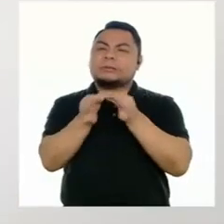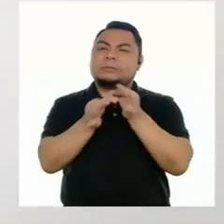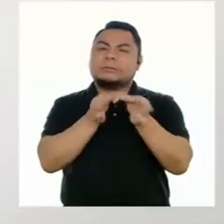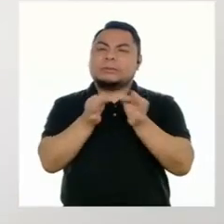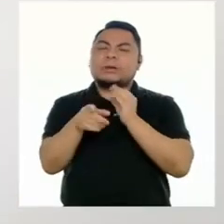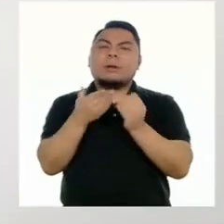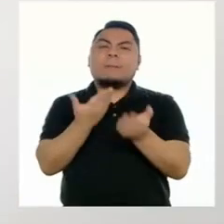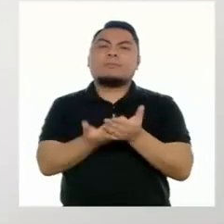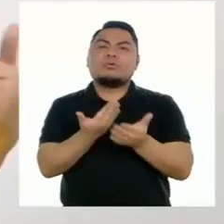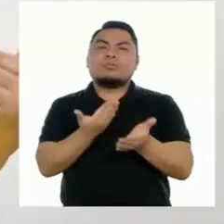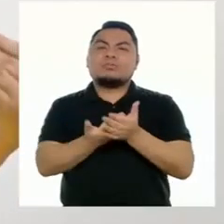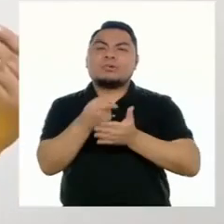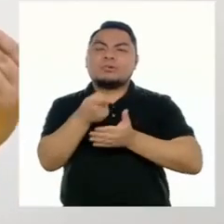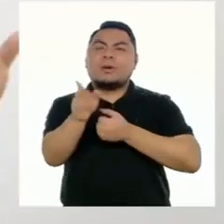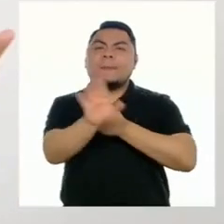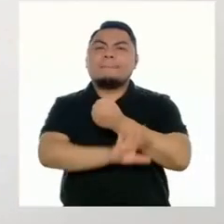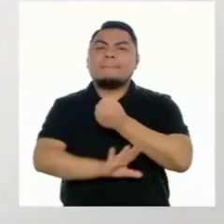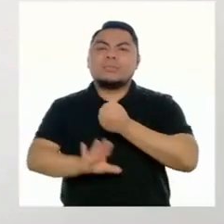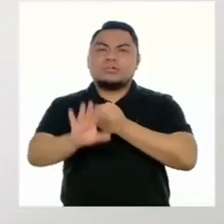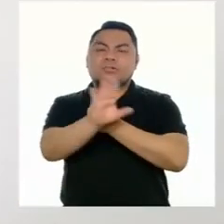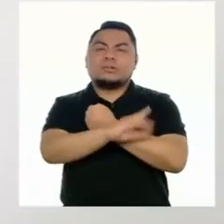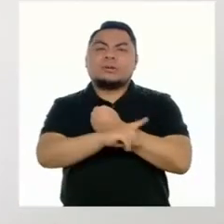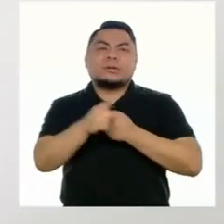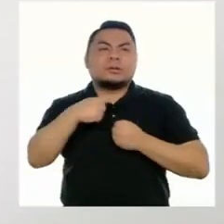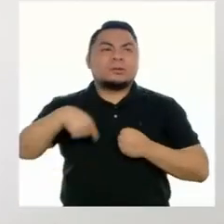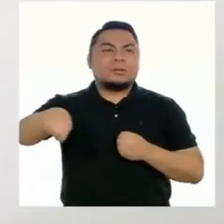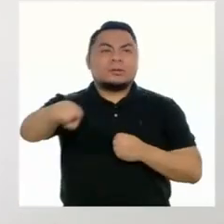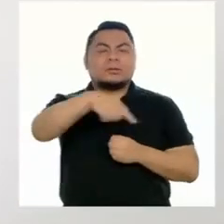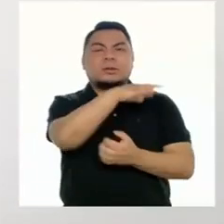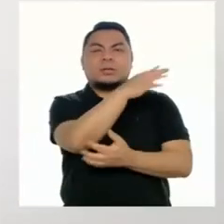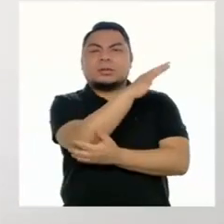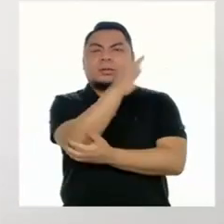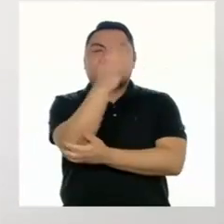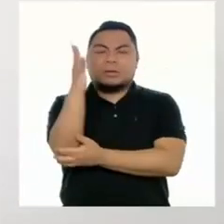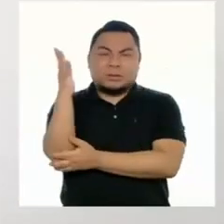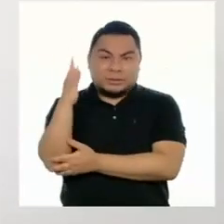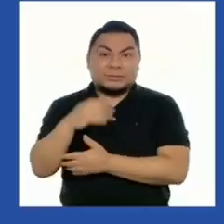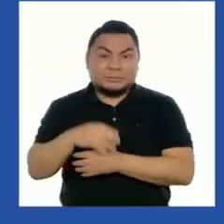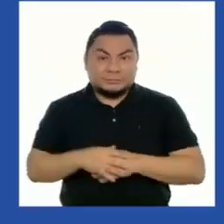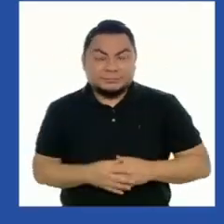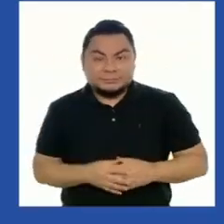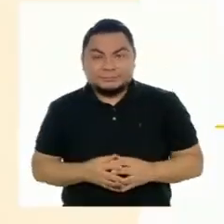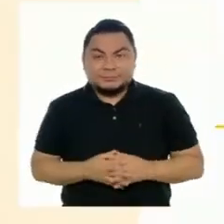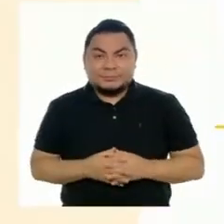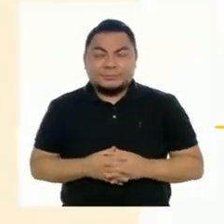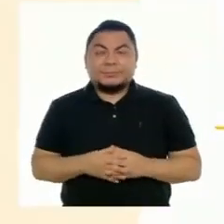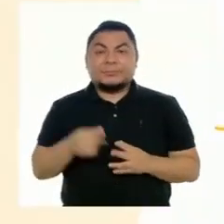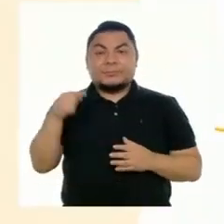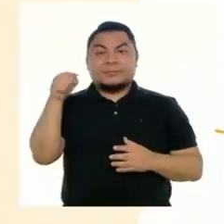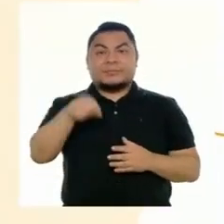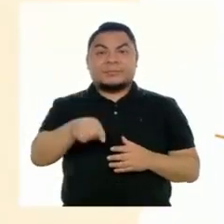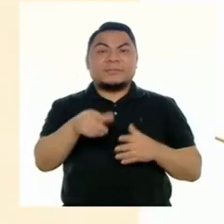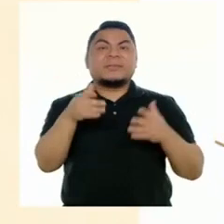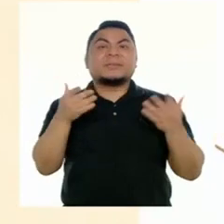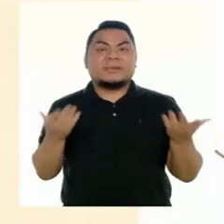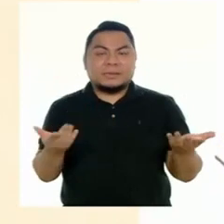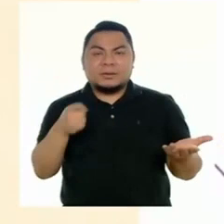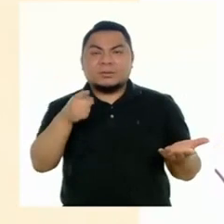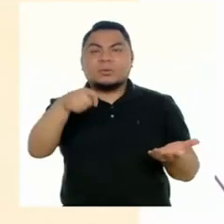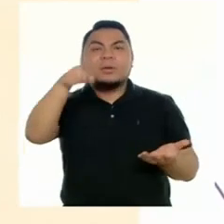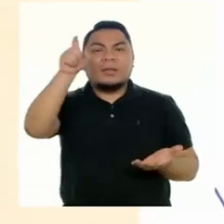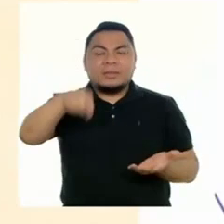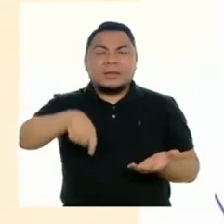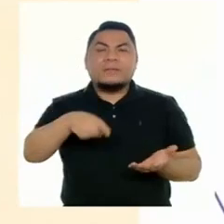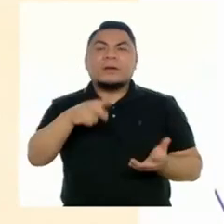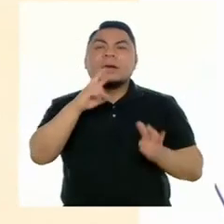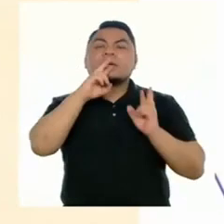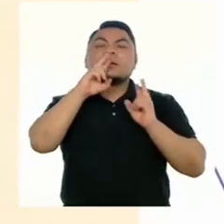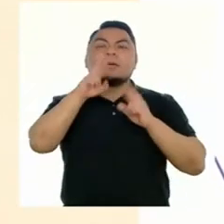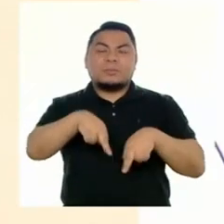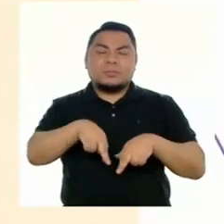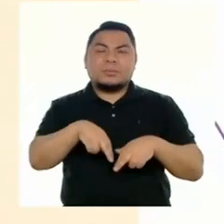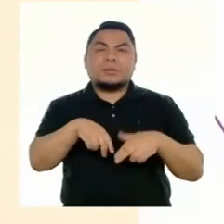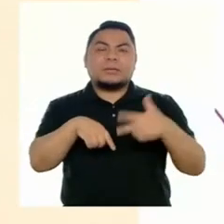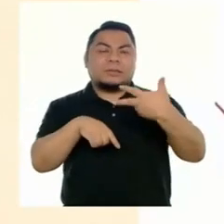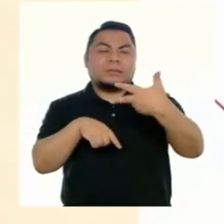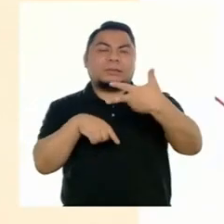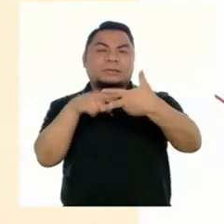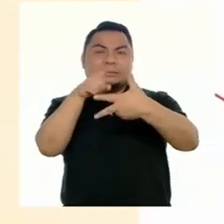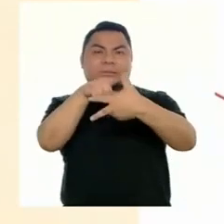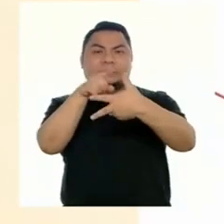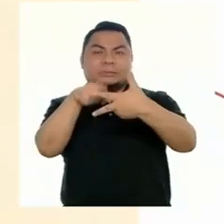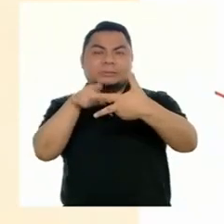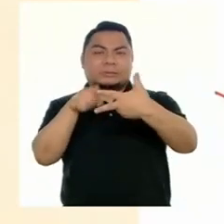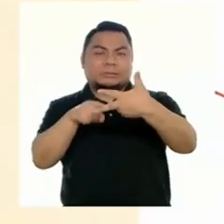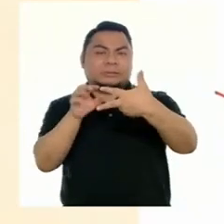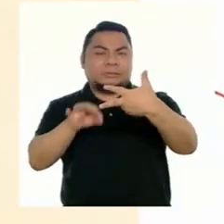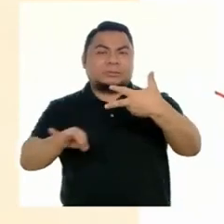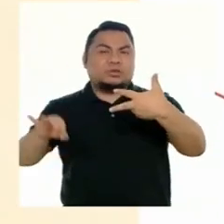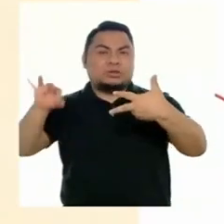con propuestas de protección de nuestra diversidad biológica. Para ello, debes responder 3